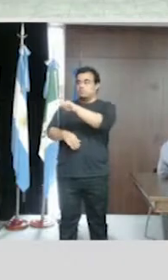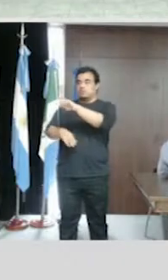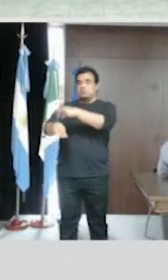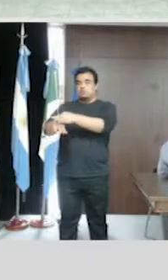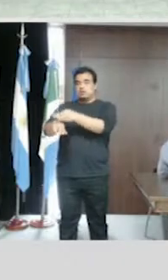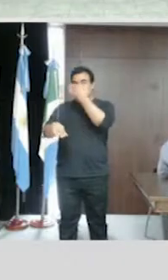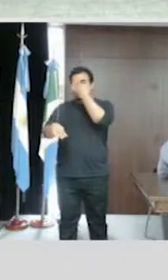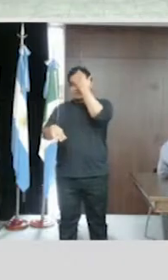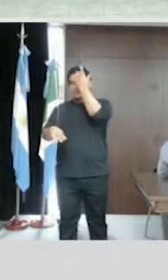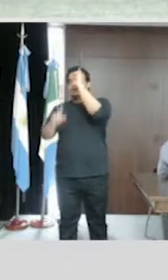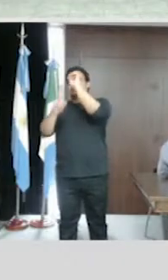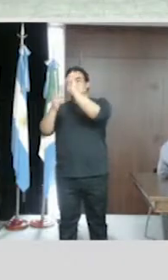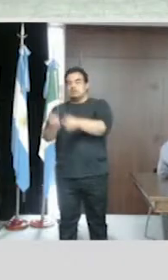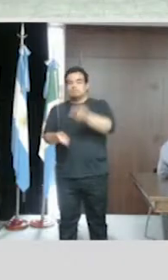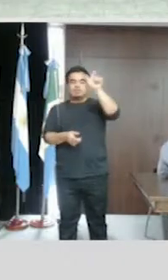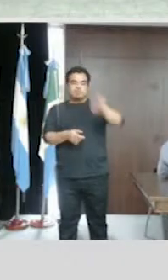cuida.